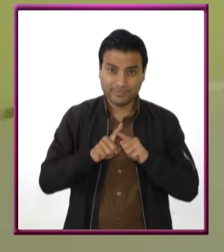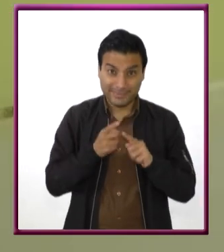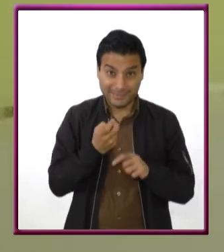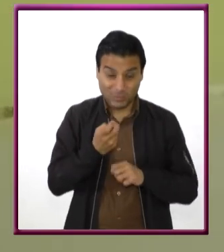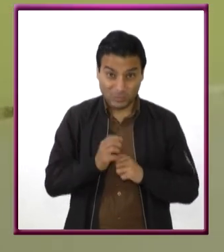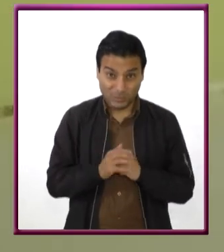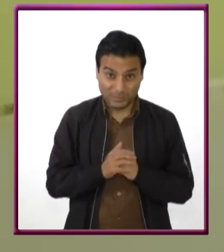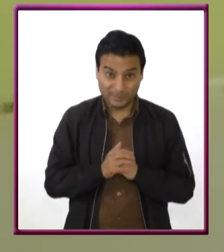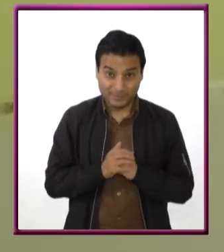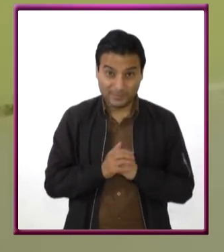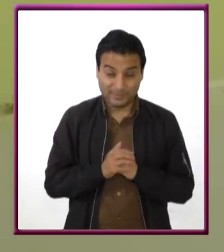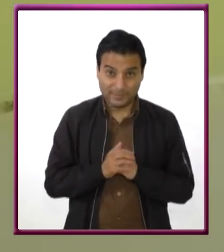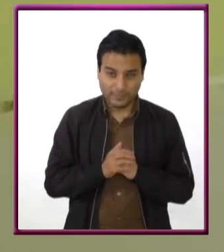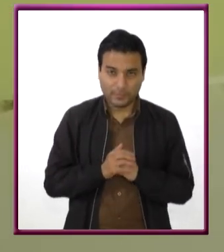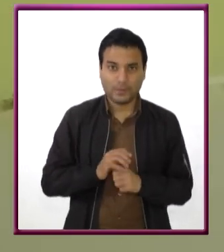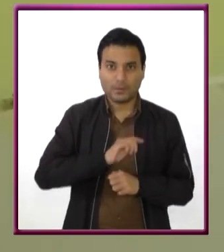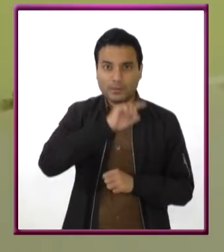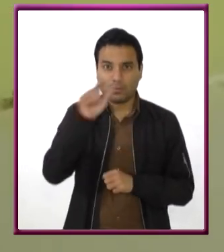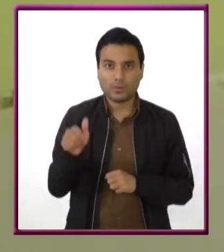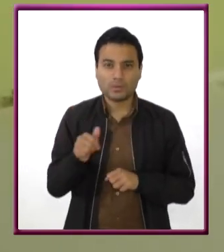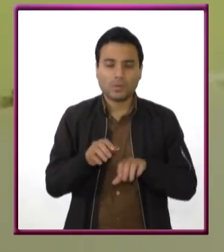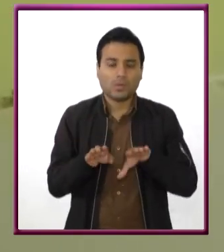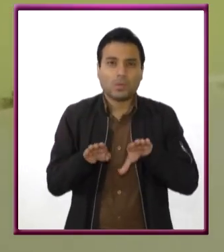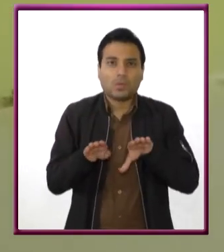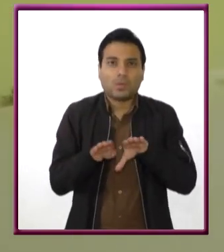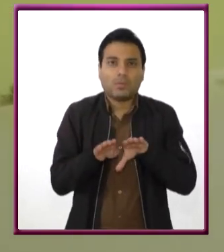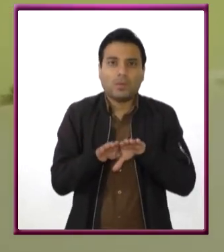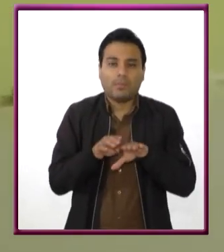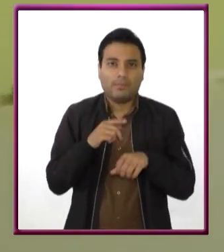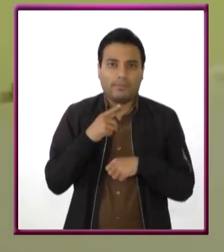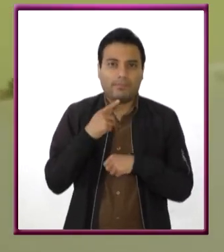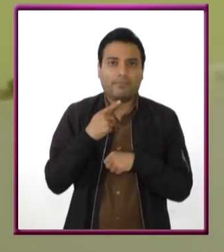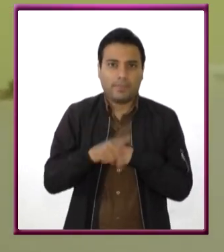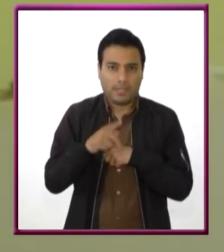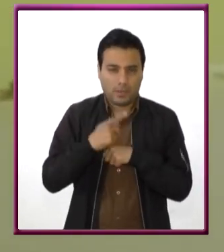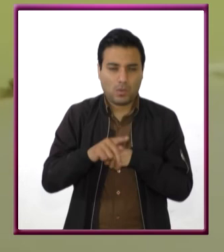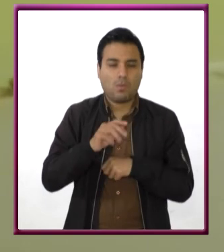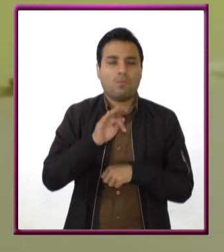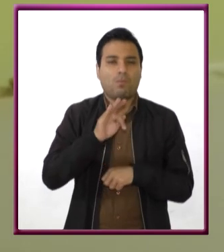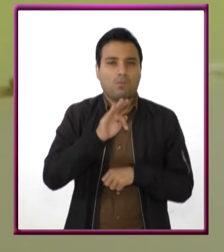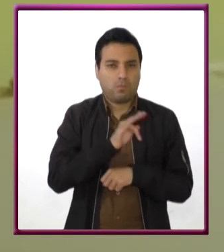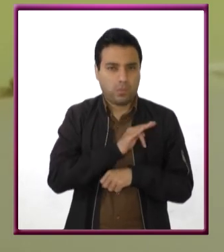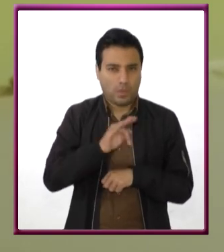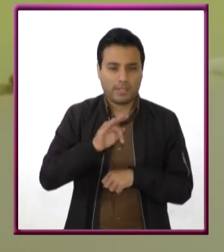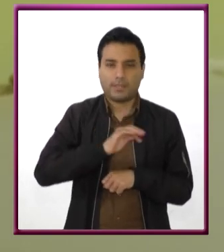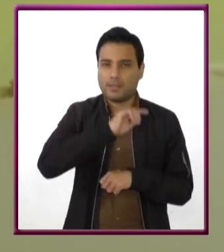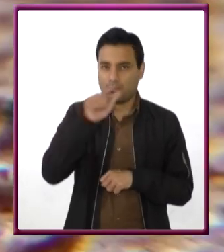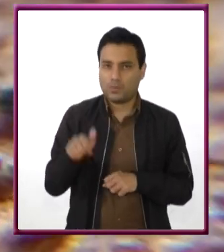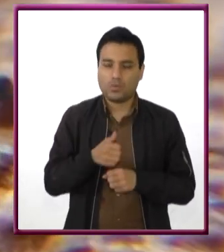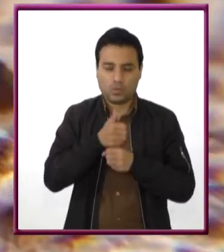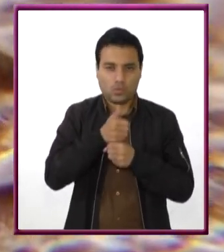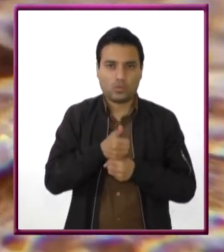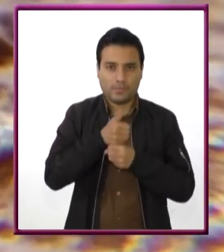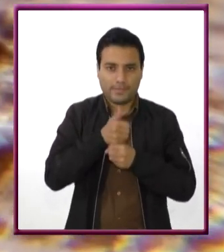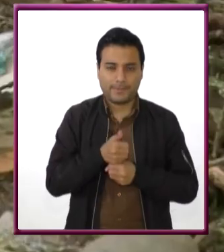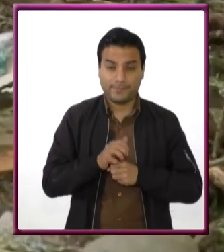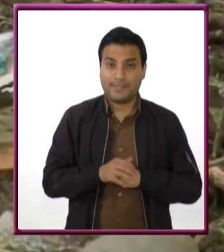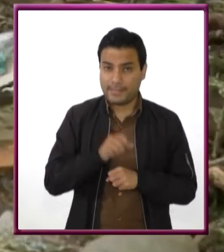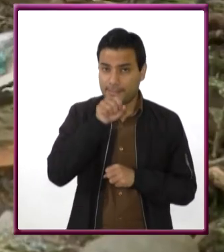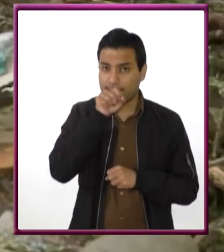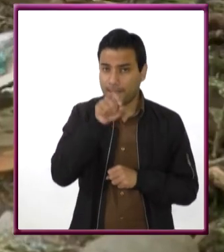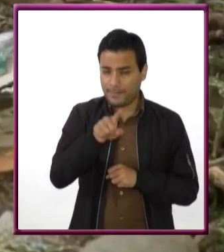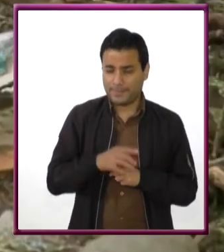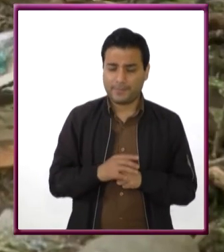estos antibióticos, entonces ahora estamos en grave riesgo de sufrir verdaderamente a causa de ello. Y también por